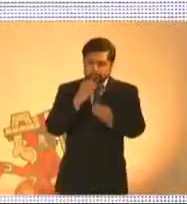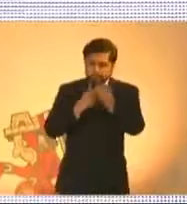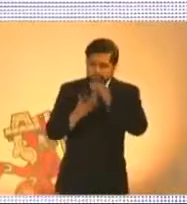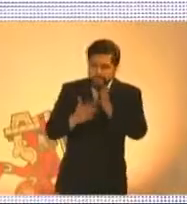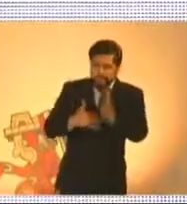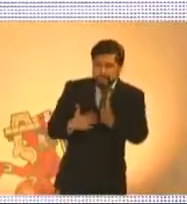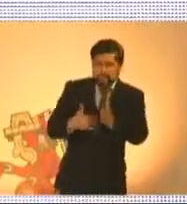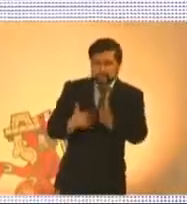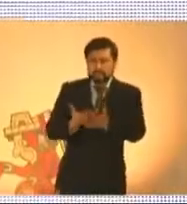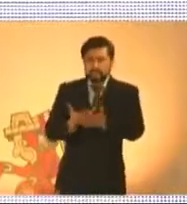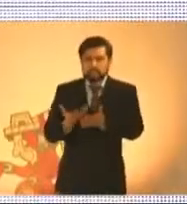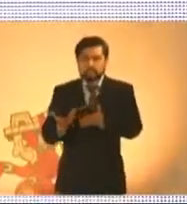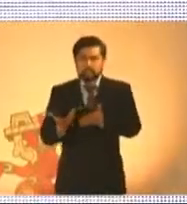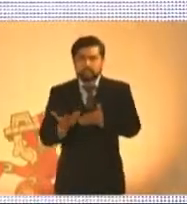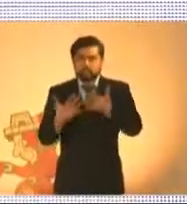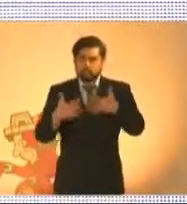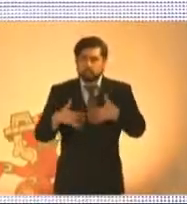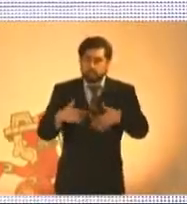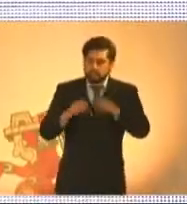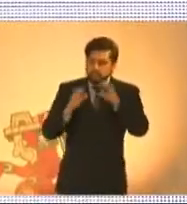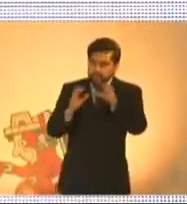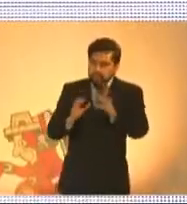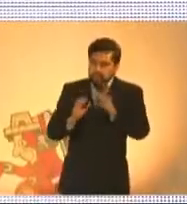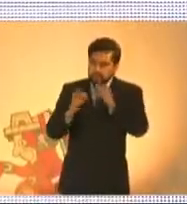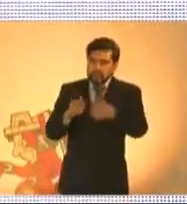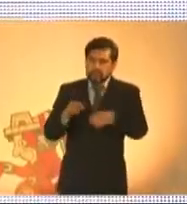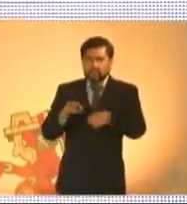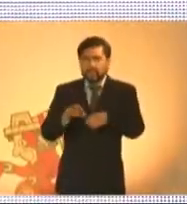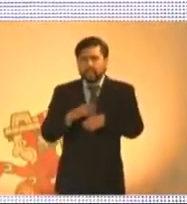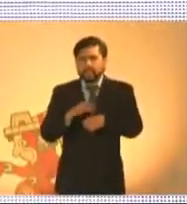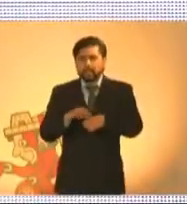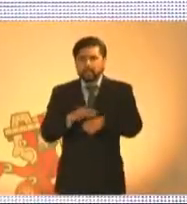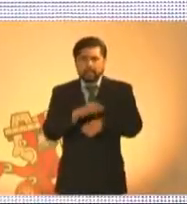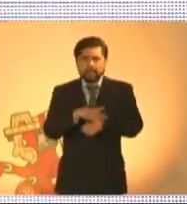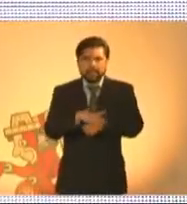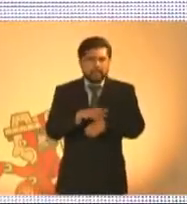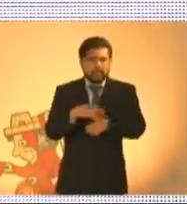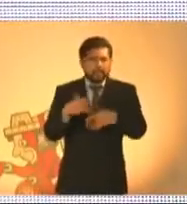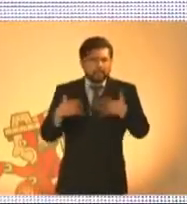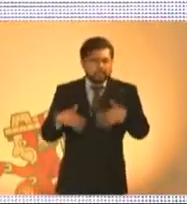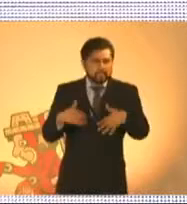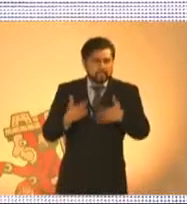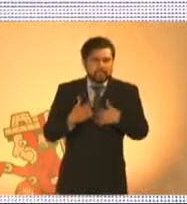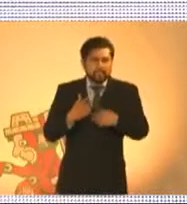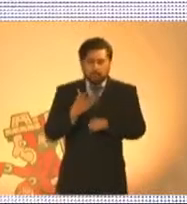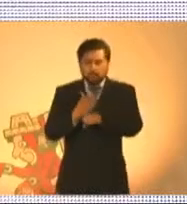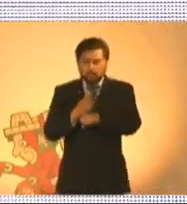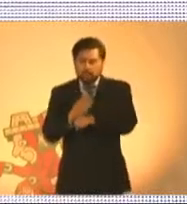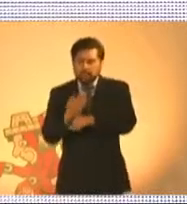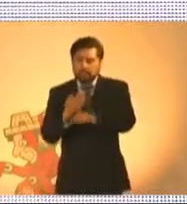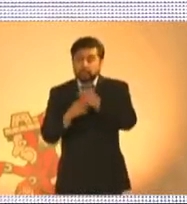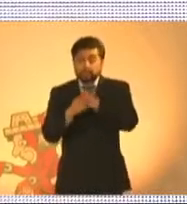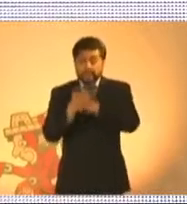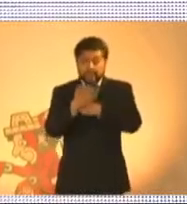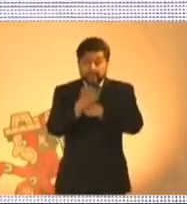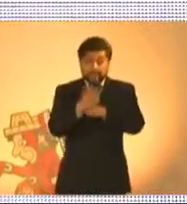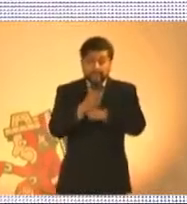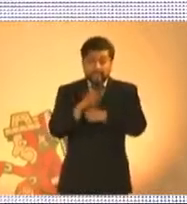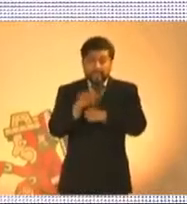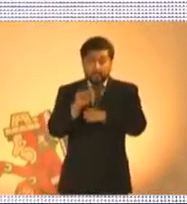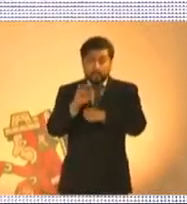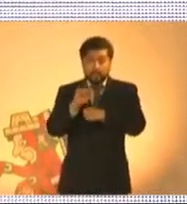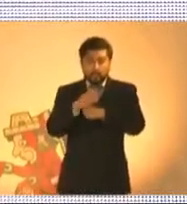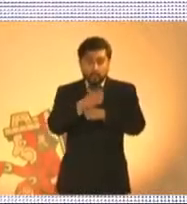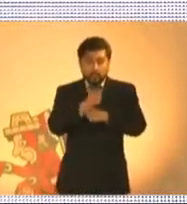que que conocían las camisas todo ese es el hilo conductor ella y su marido que es